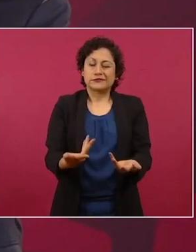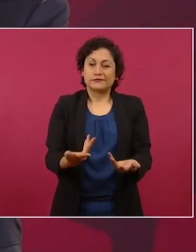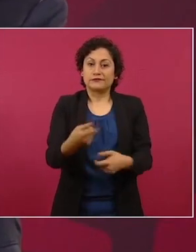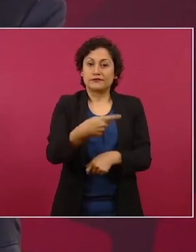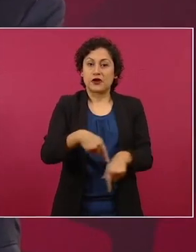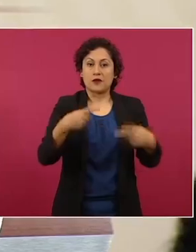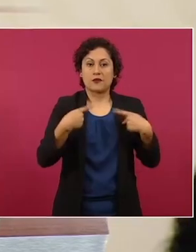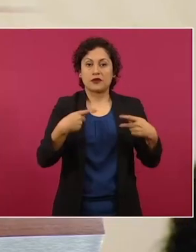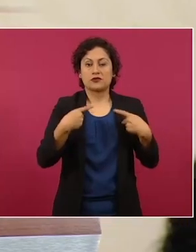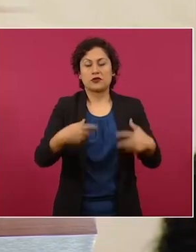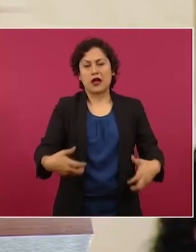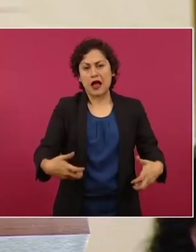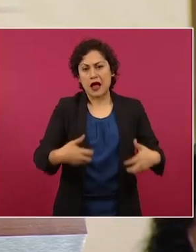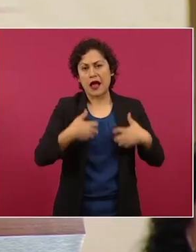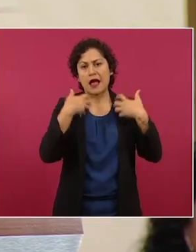puerta del albergue.